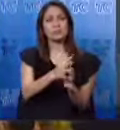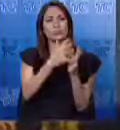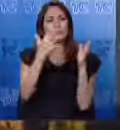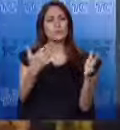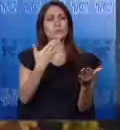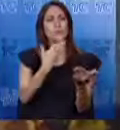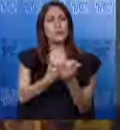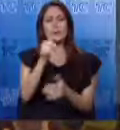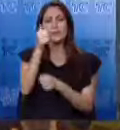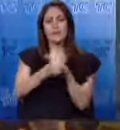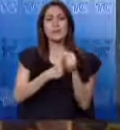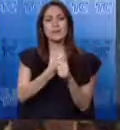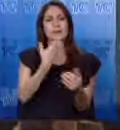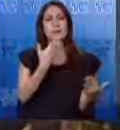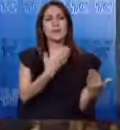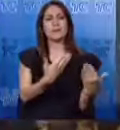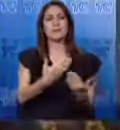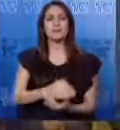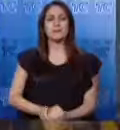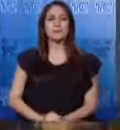durante estos 10 años.